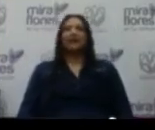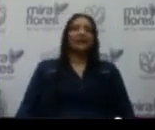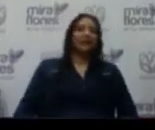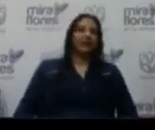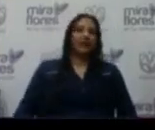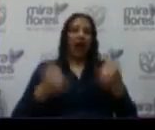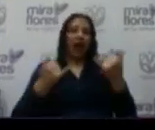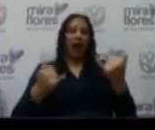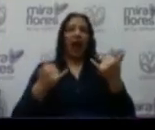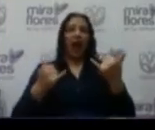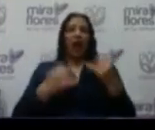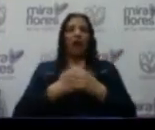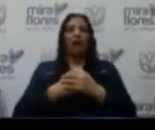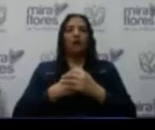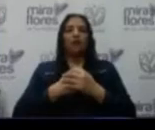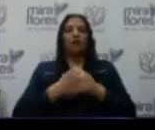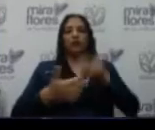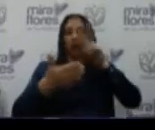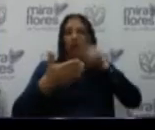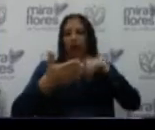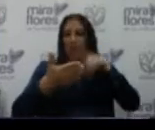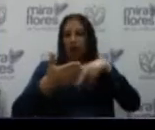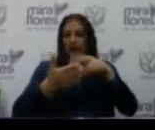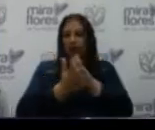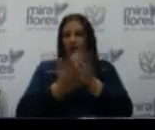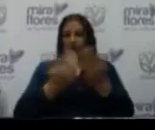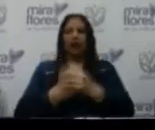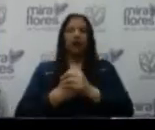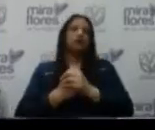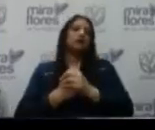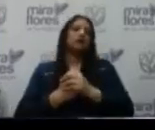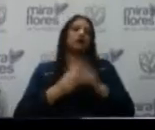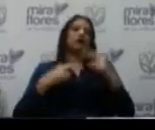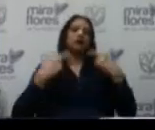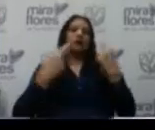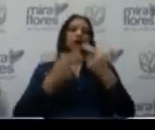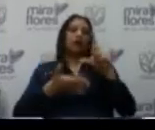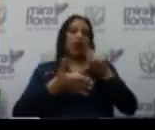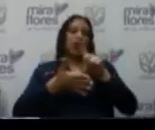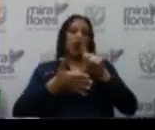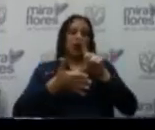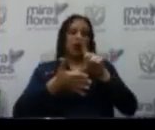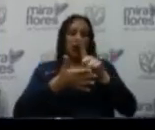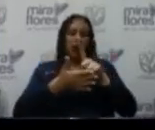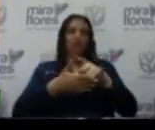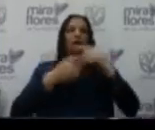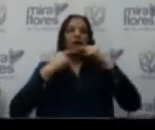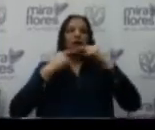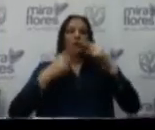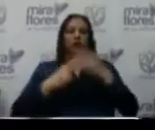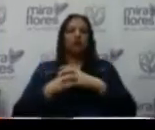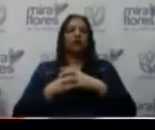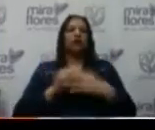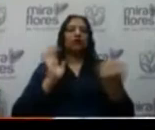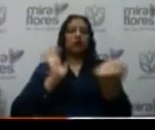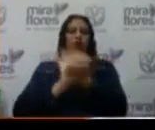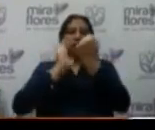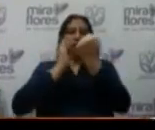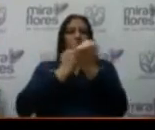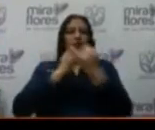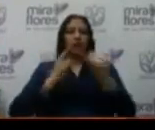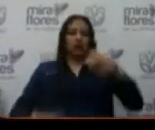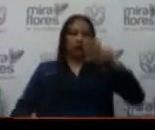A continuación tendremos la lectura del acta del Cabildo de Lima, pronunciándose a favor de la independencia del